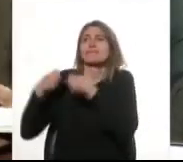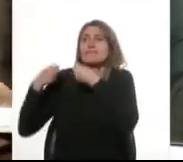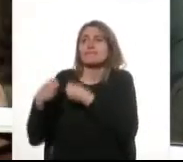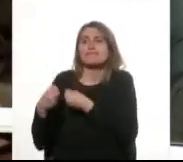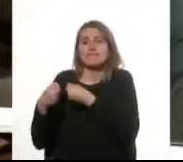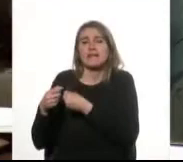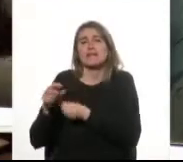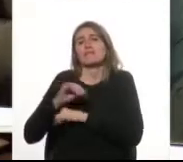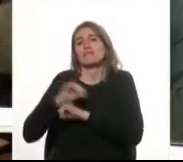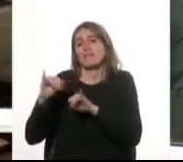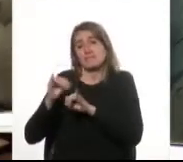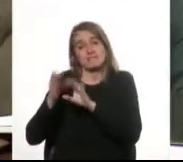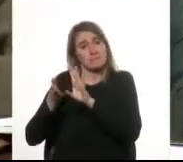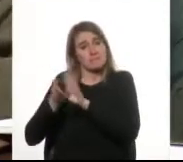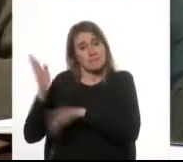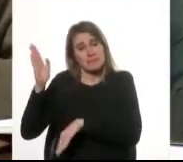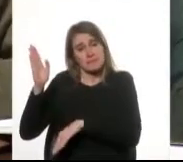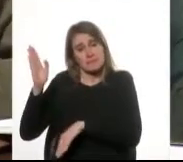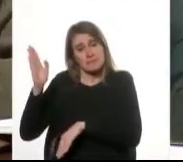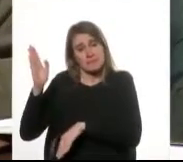salían,